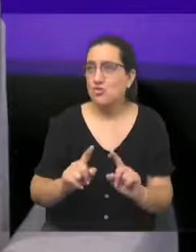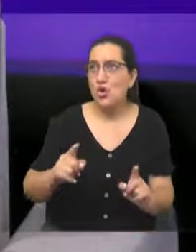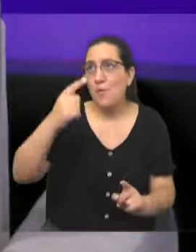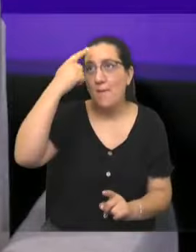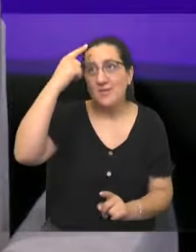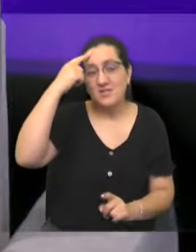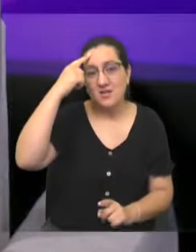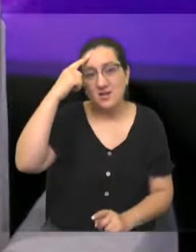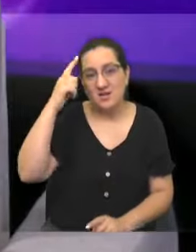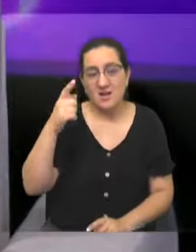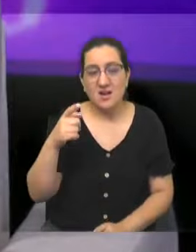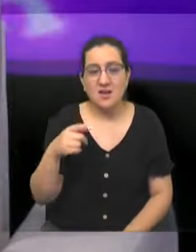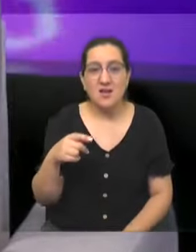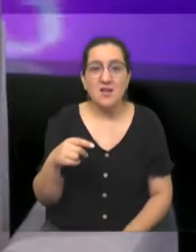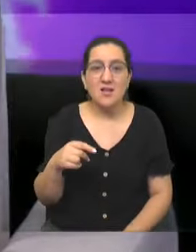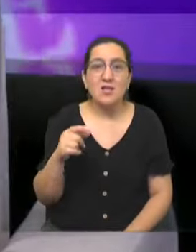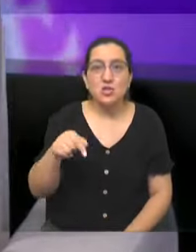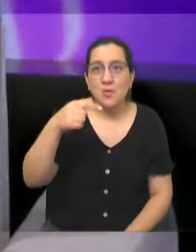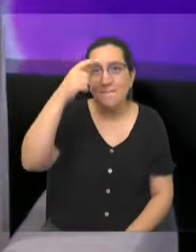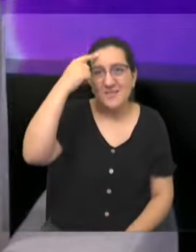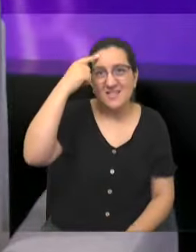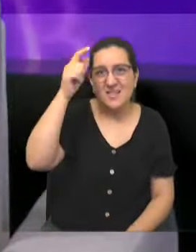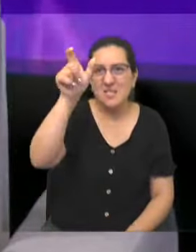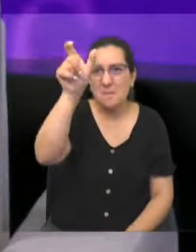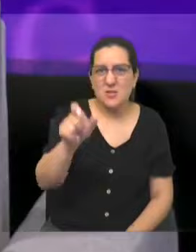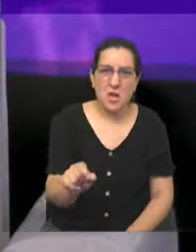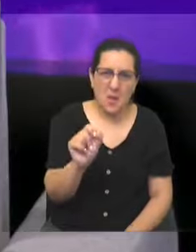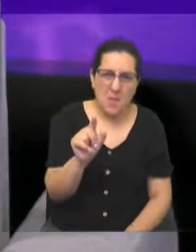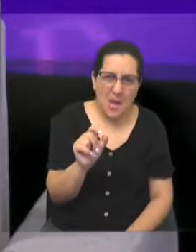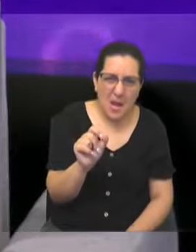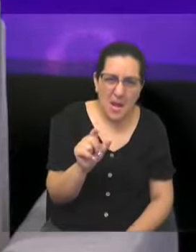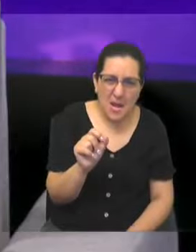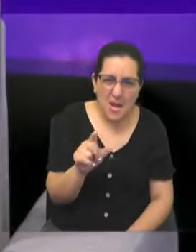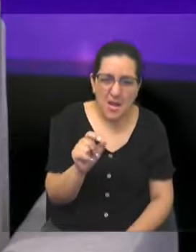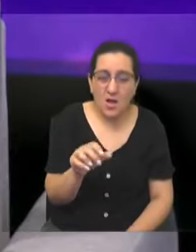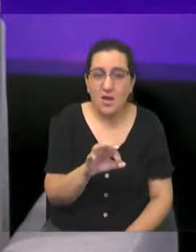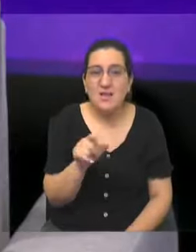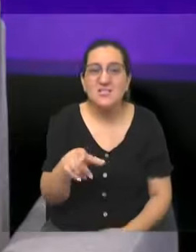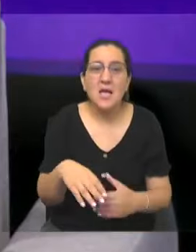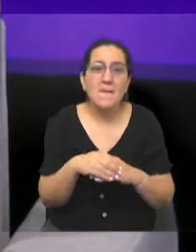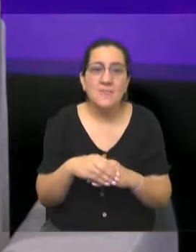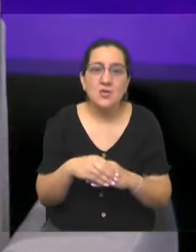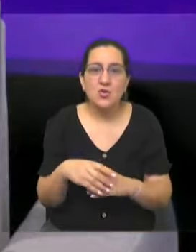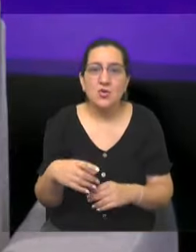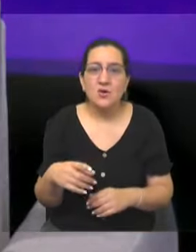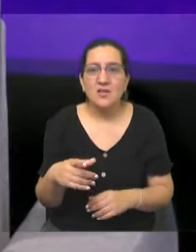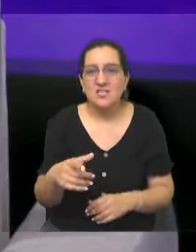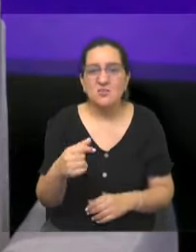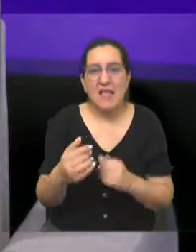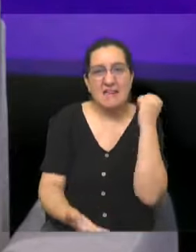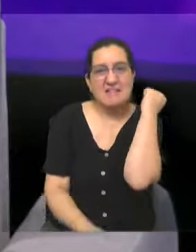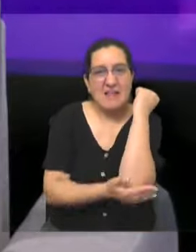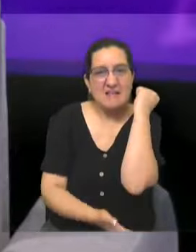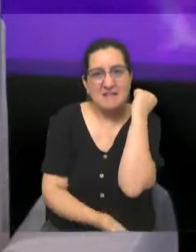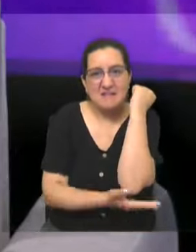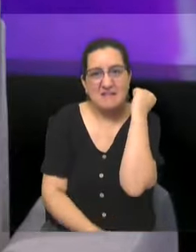el roedor, voy a pensar en esa persona del mal, ese amigo y o amiga que todos tenemos que es un ratón,